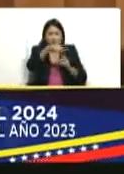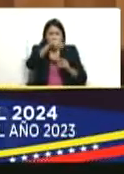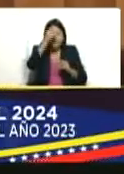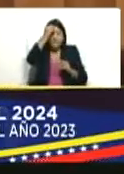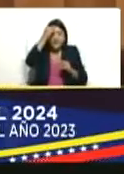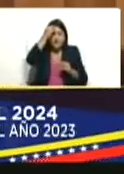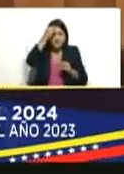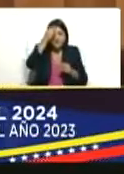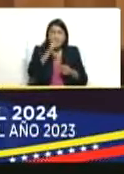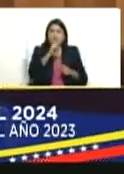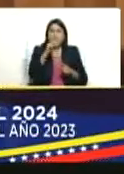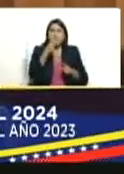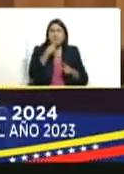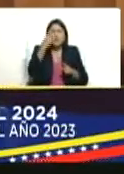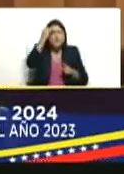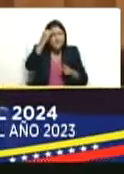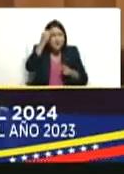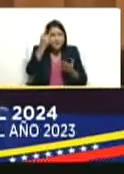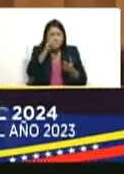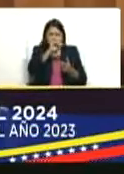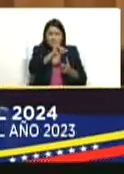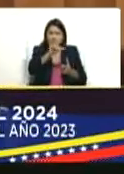pregunta